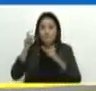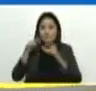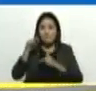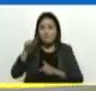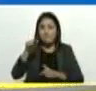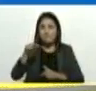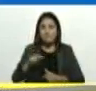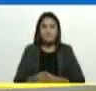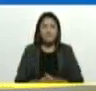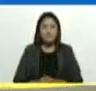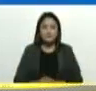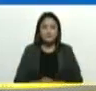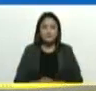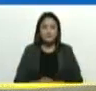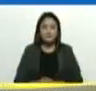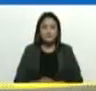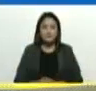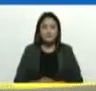ni le conocían.